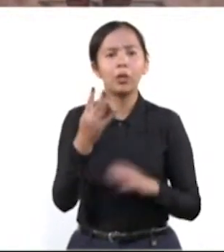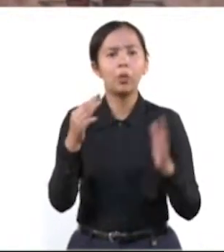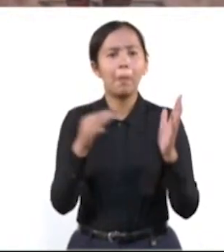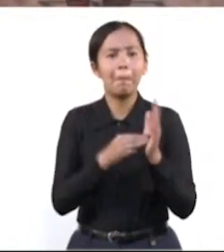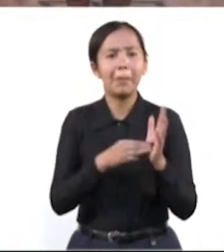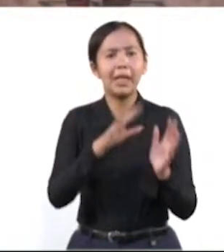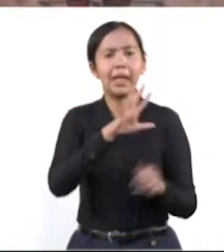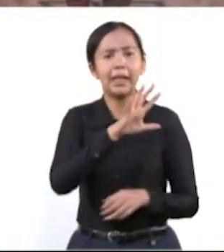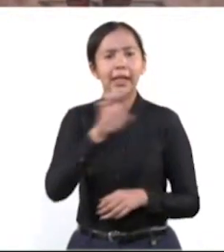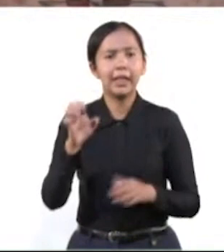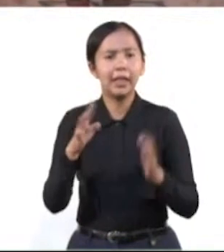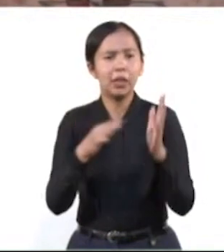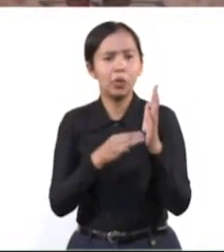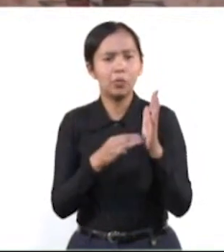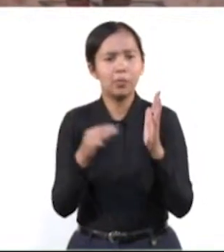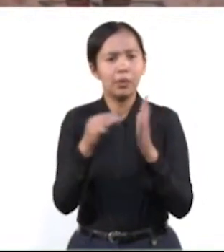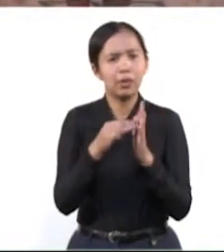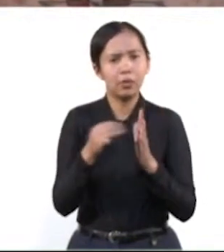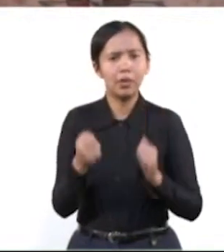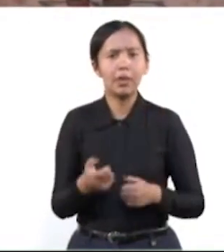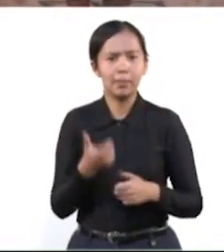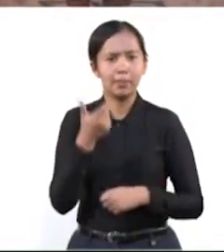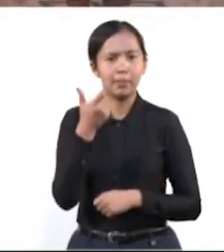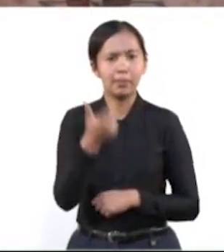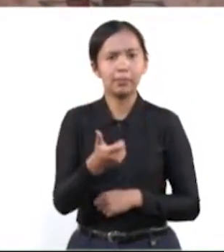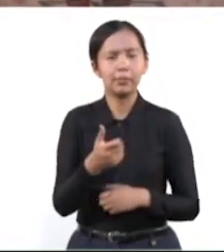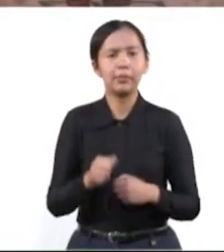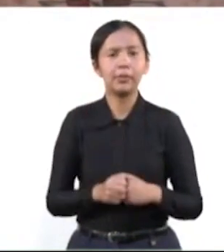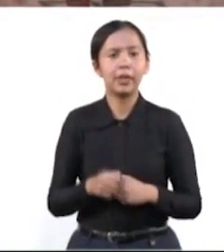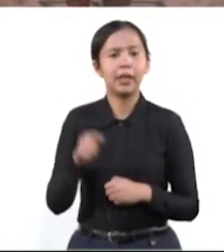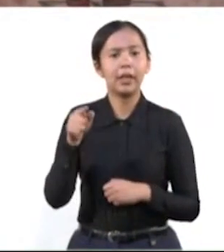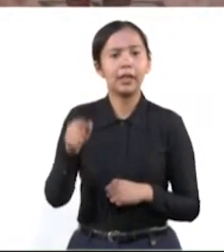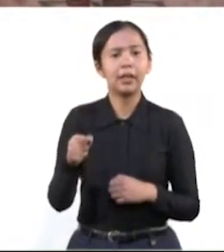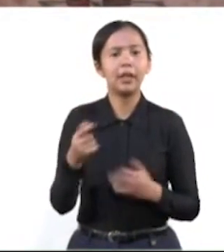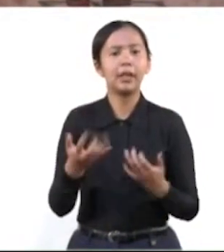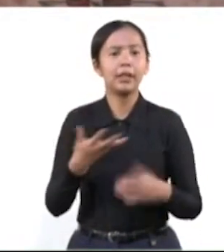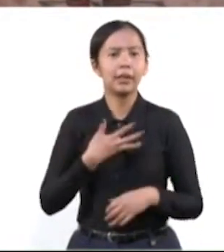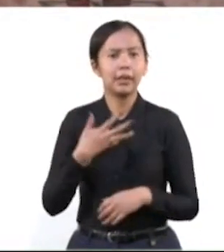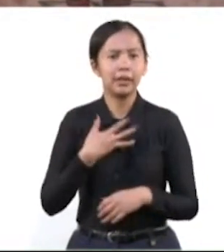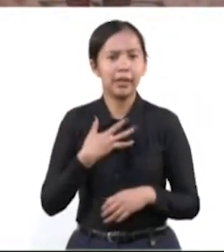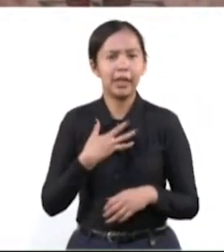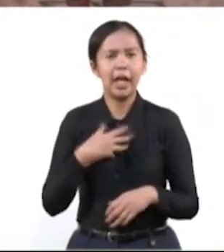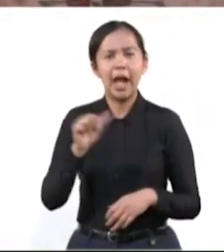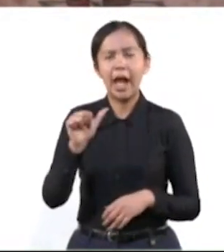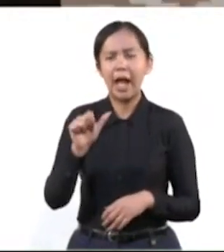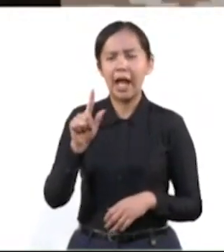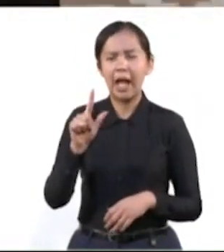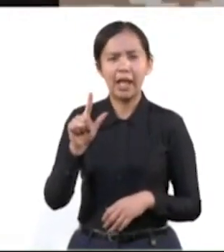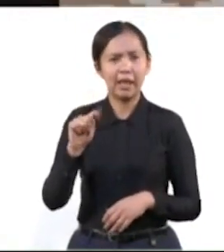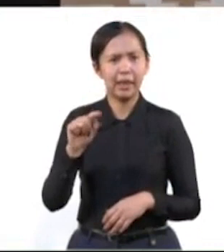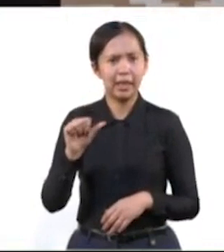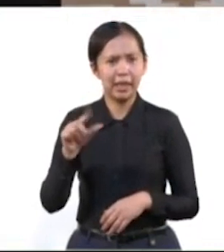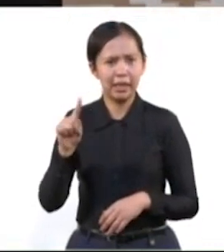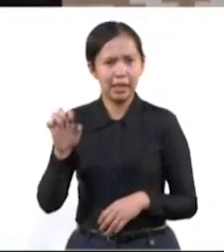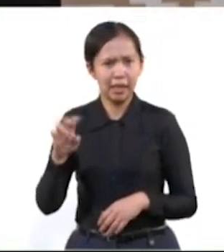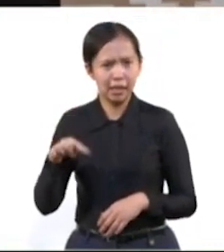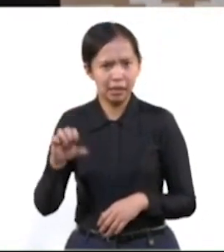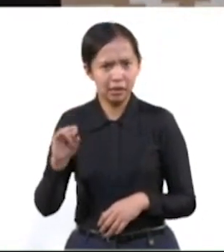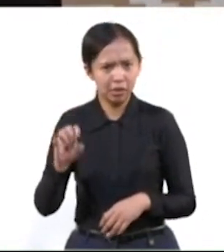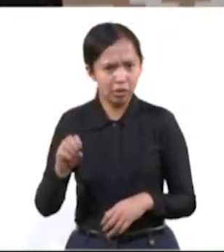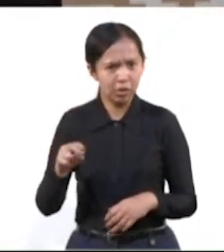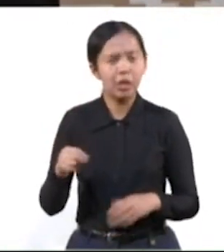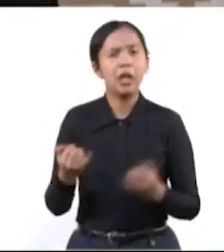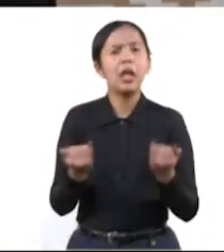4.500 millones de pesos, con la construcción de la subestación eléctrica de alta tensión Buen Tono, la compra de